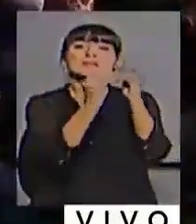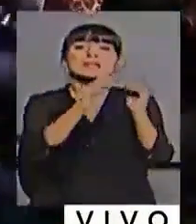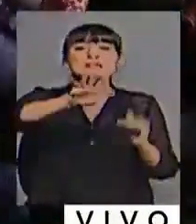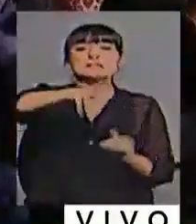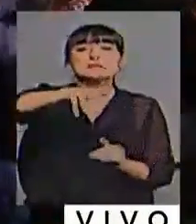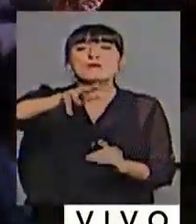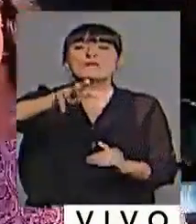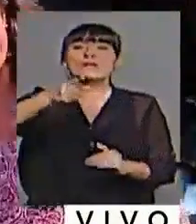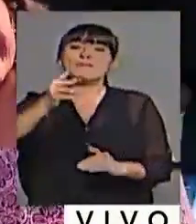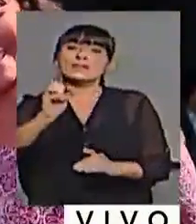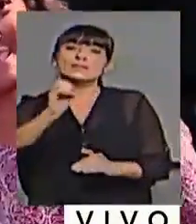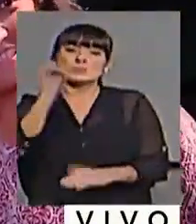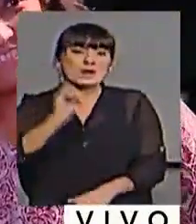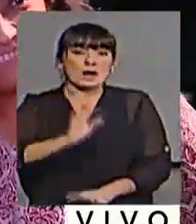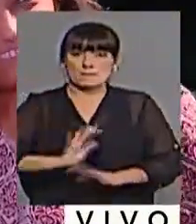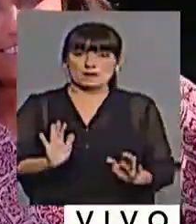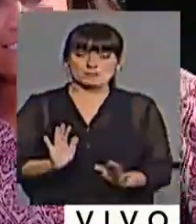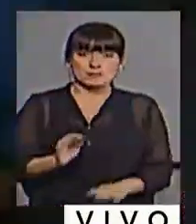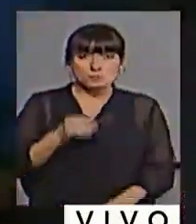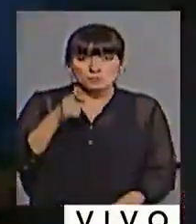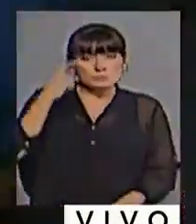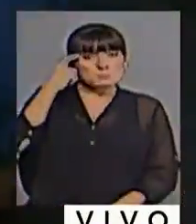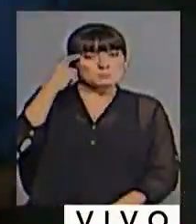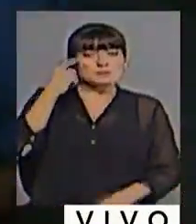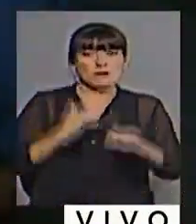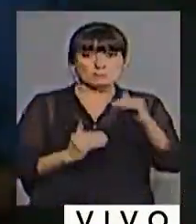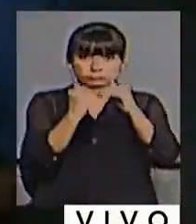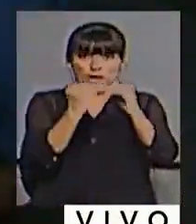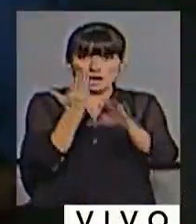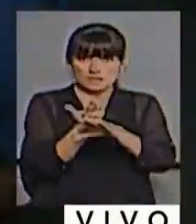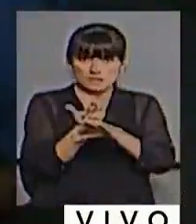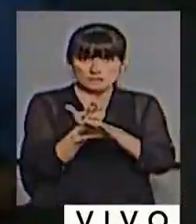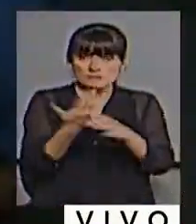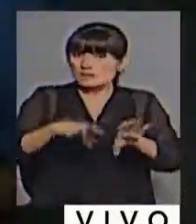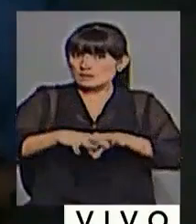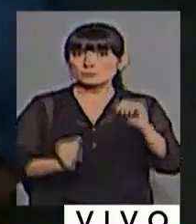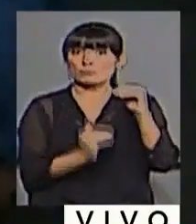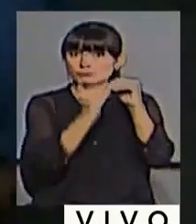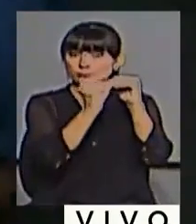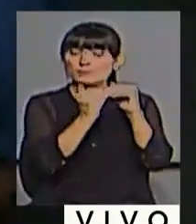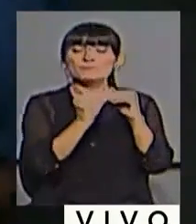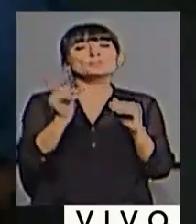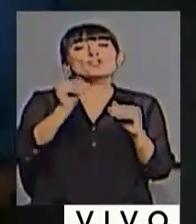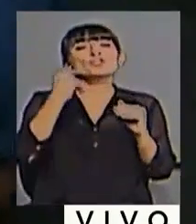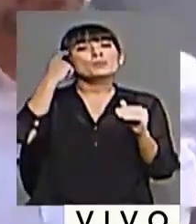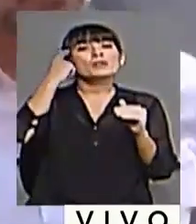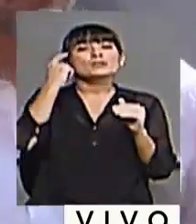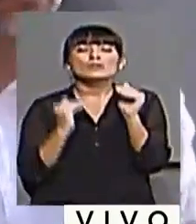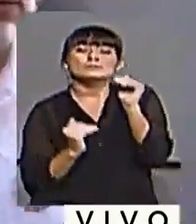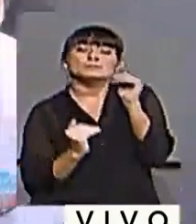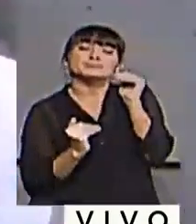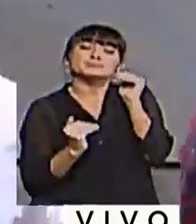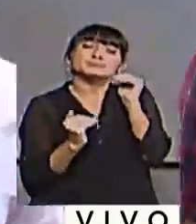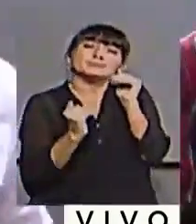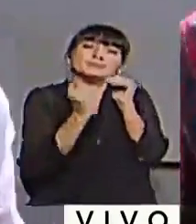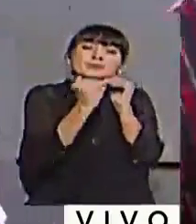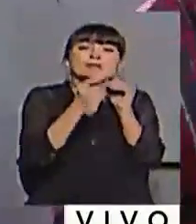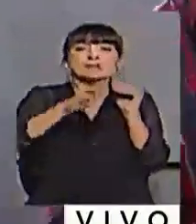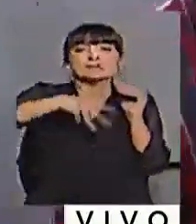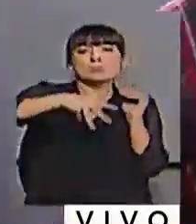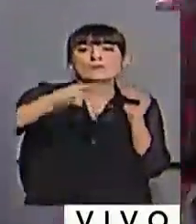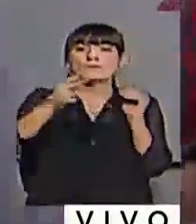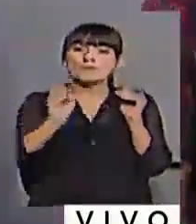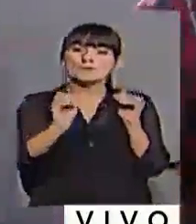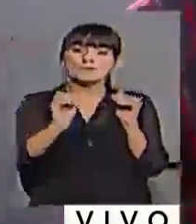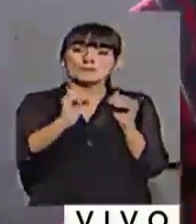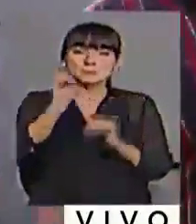que obtuvo Meo. ¿O sea, tiene techo o ya lo alcanzó? Yo creo que no lo ha alcanzado. Yo creo que va a llegar a un 19-20. Pero el tema es que se va a posicionar,